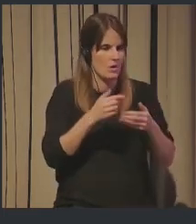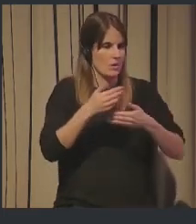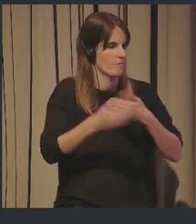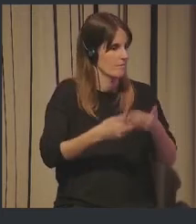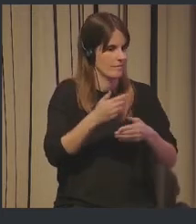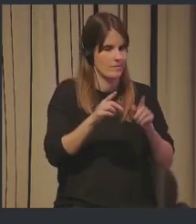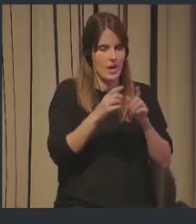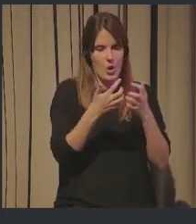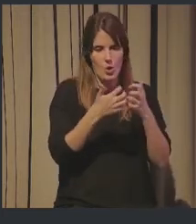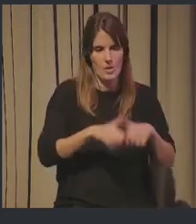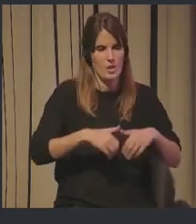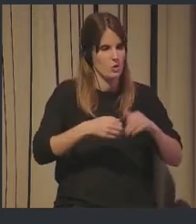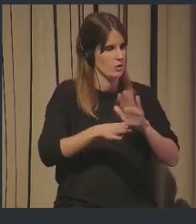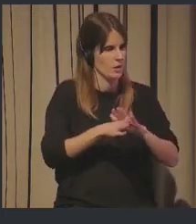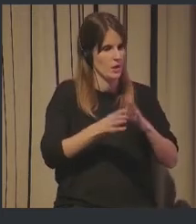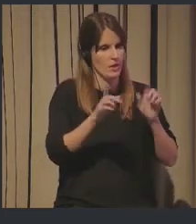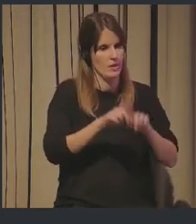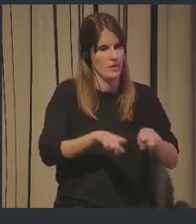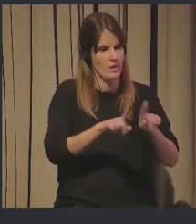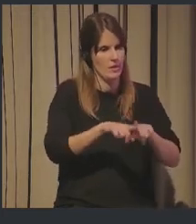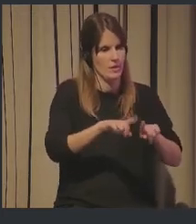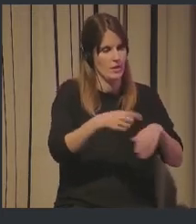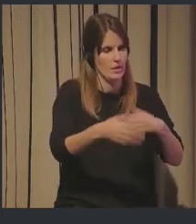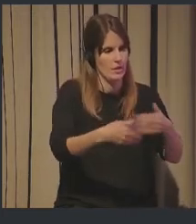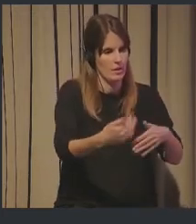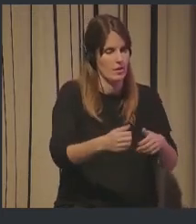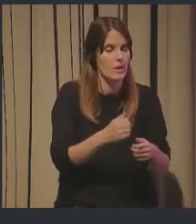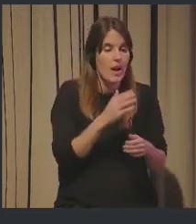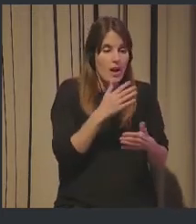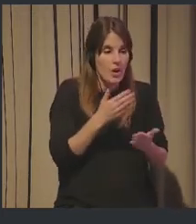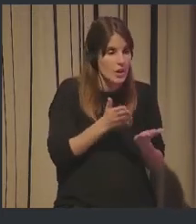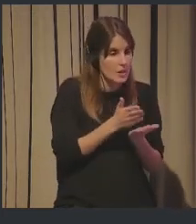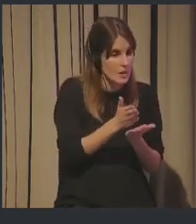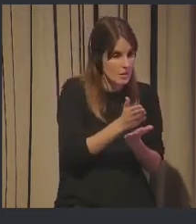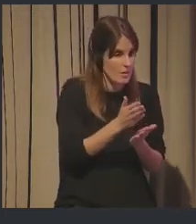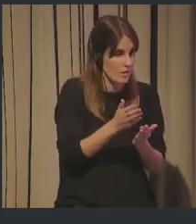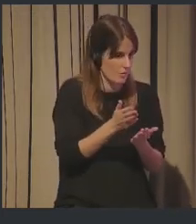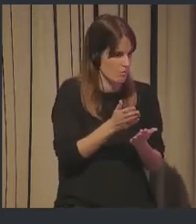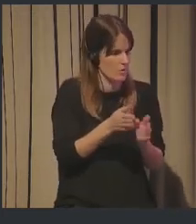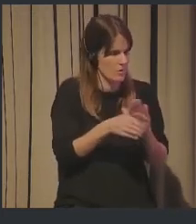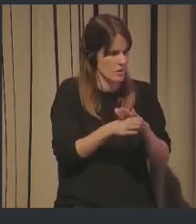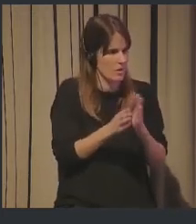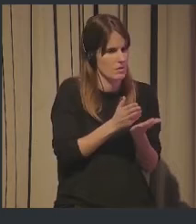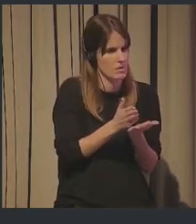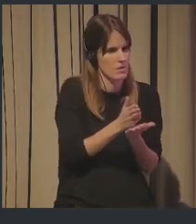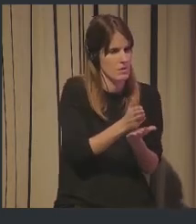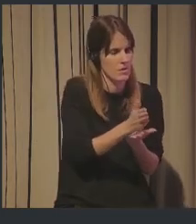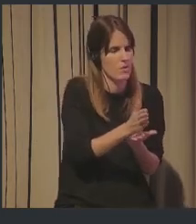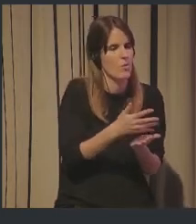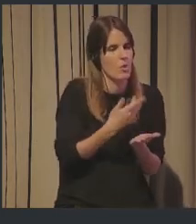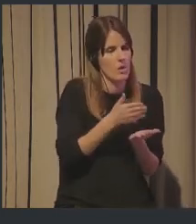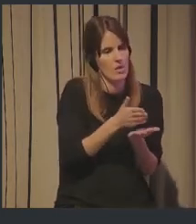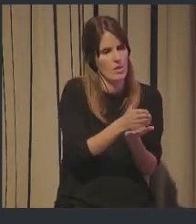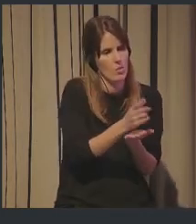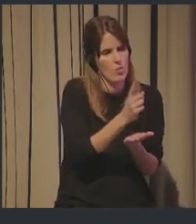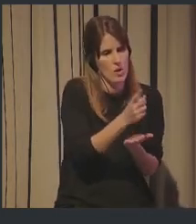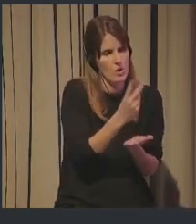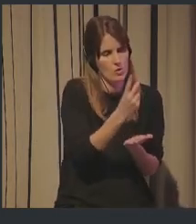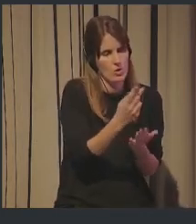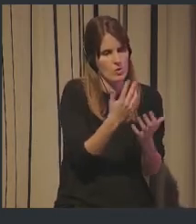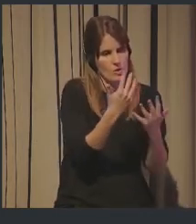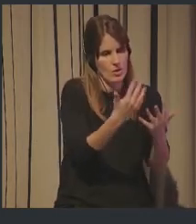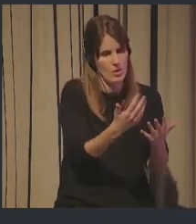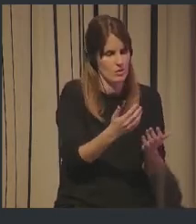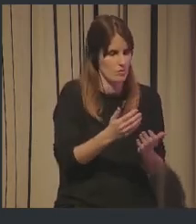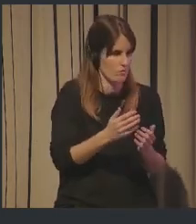Las tendencias que están presentes seguirán, por lo menos hasta mañana o quizás hasta el año que viene o 10 años. Esta es la inercia